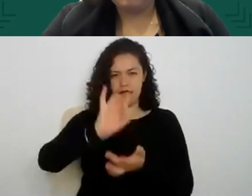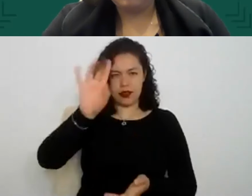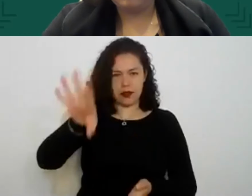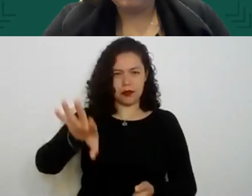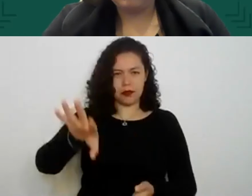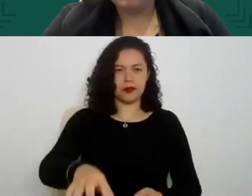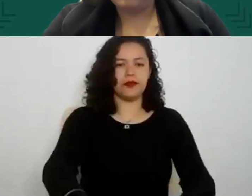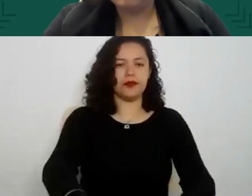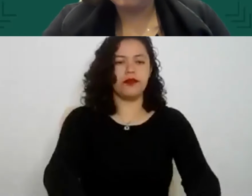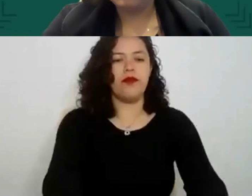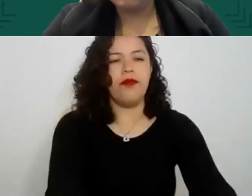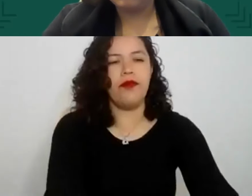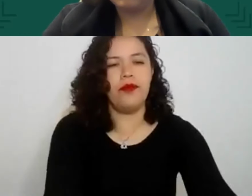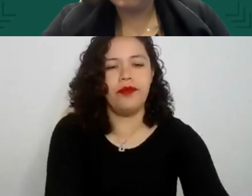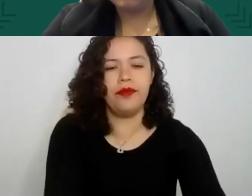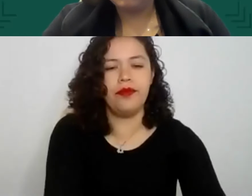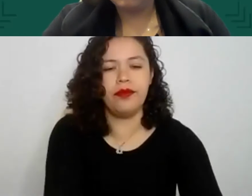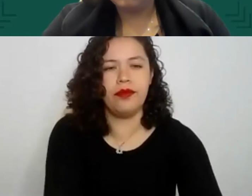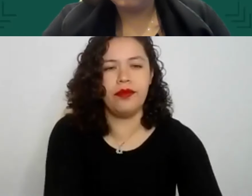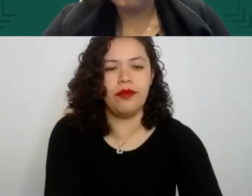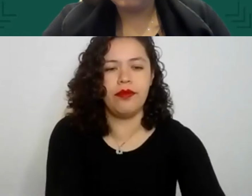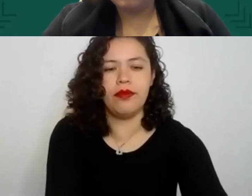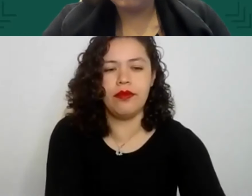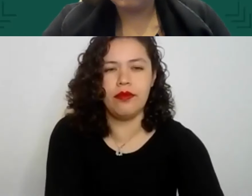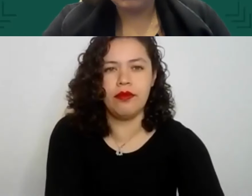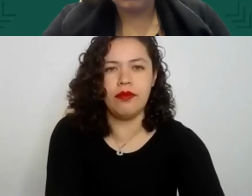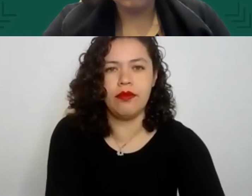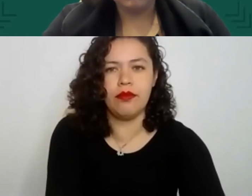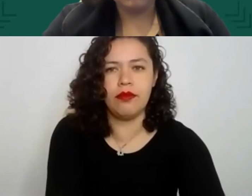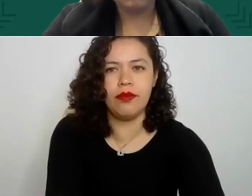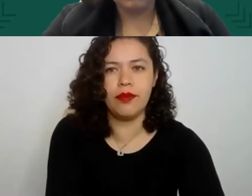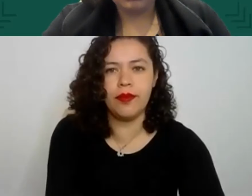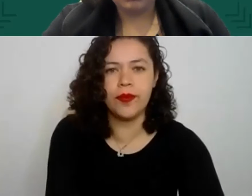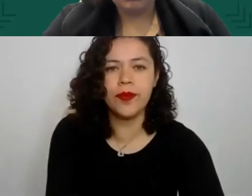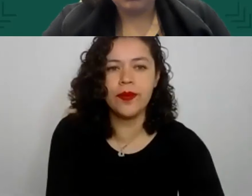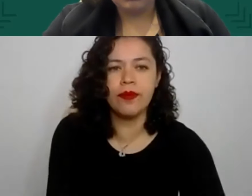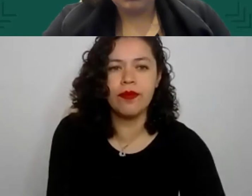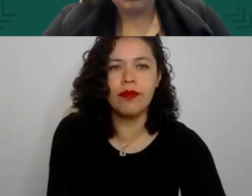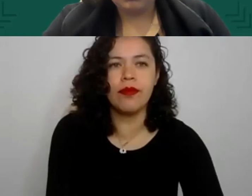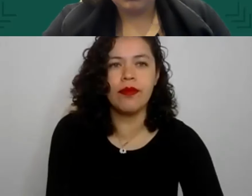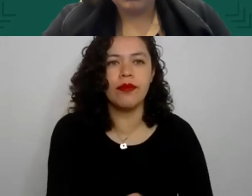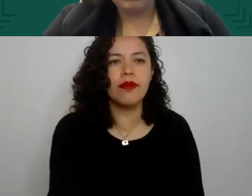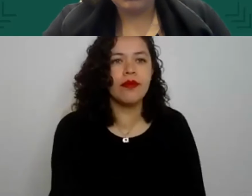La otra organización que les dije que hacen cosas muy buenas se llama Charity Water.